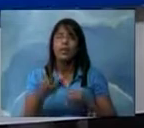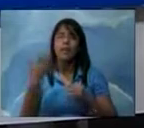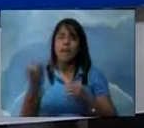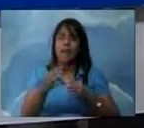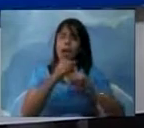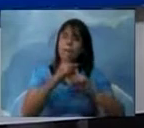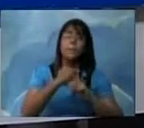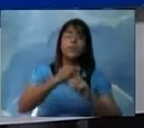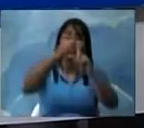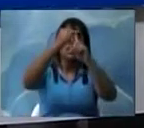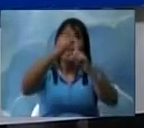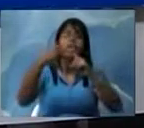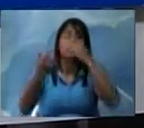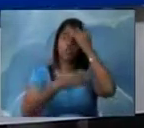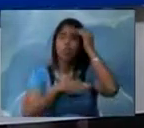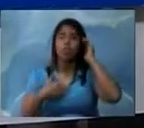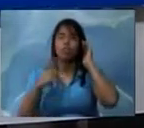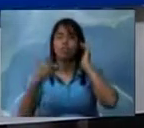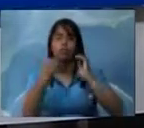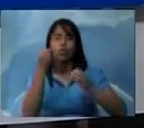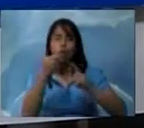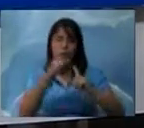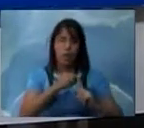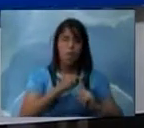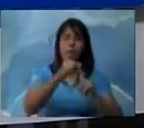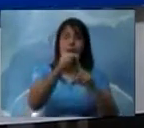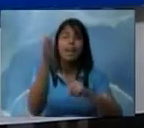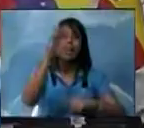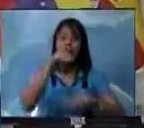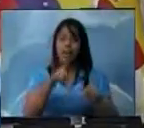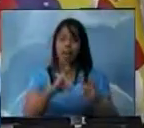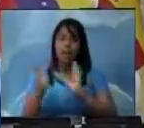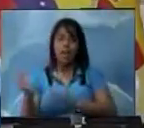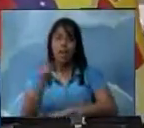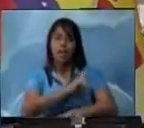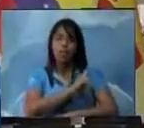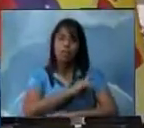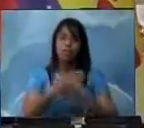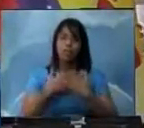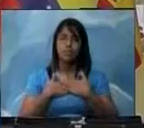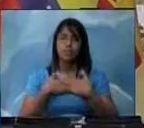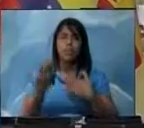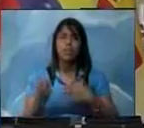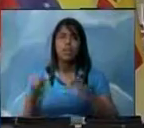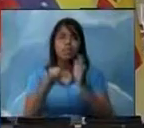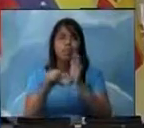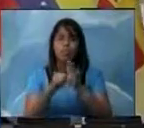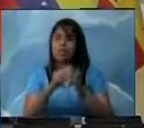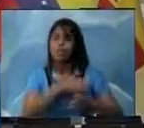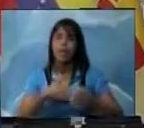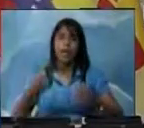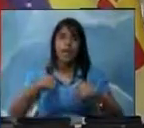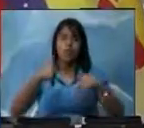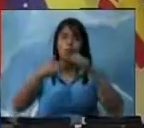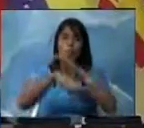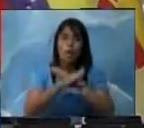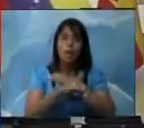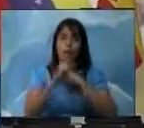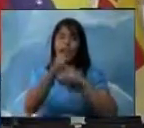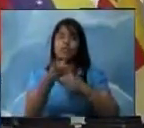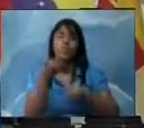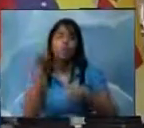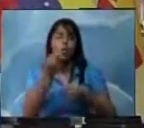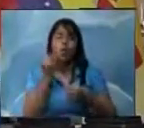Muchachos especiales. Yo quiero que esos muchachos estén al lado mío, y que por donde quiera que yo vaya,